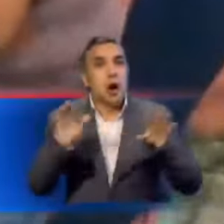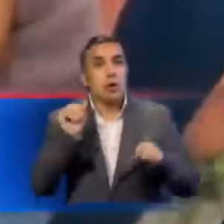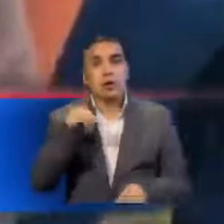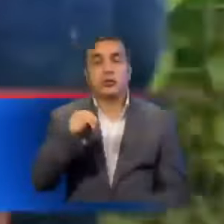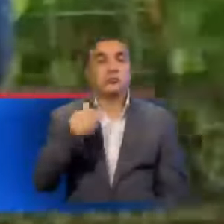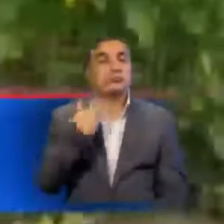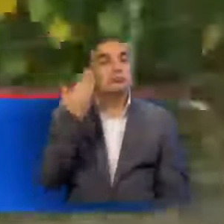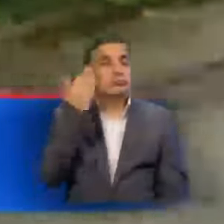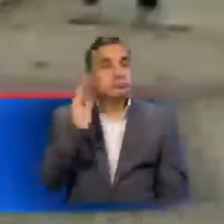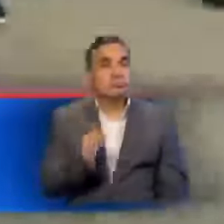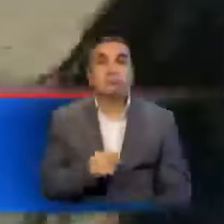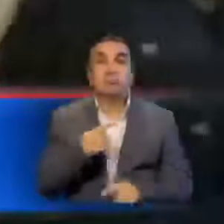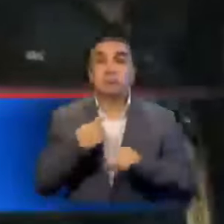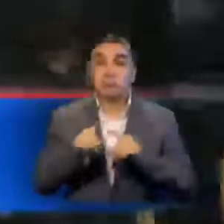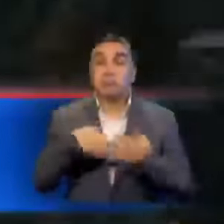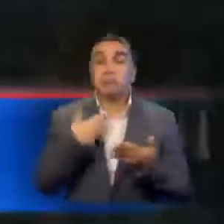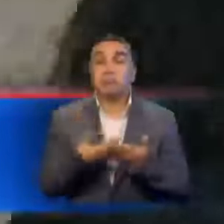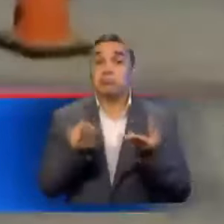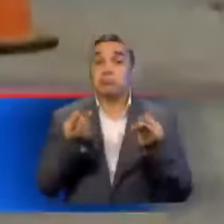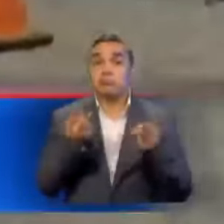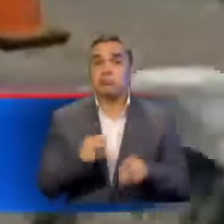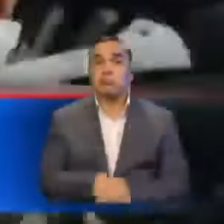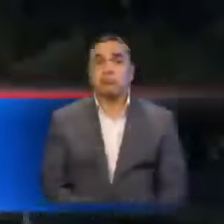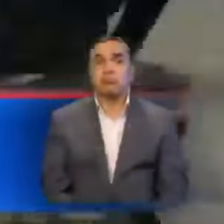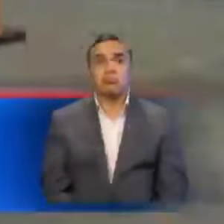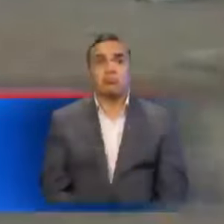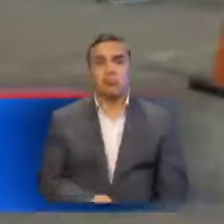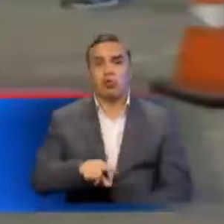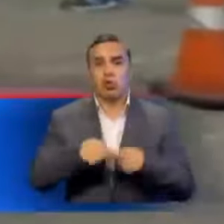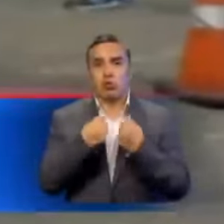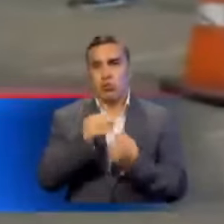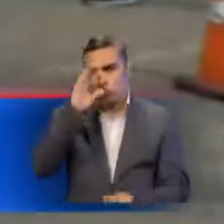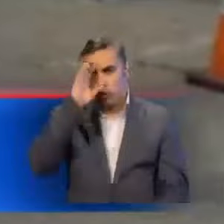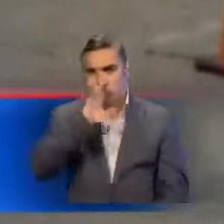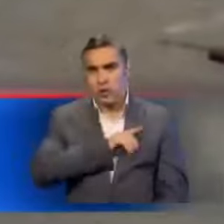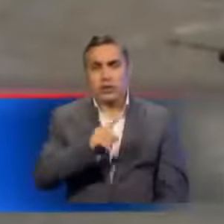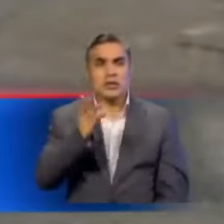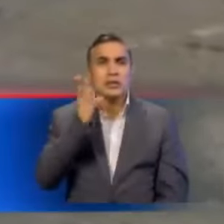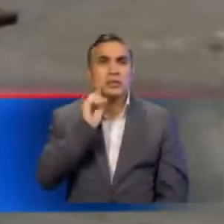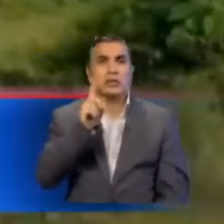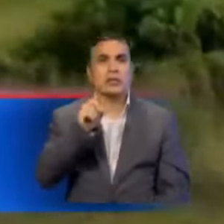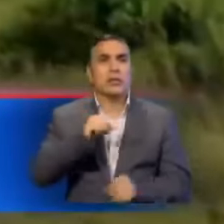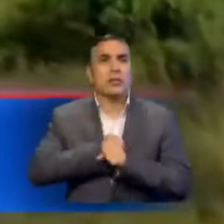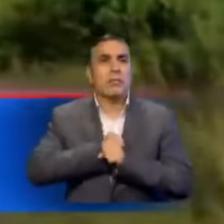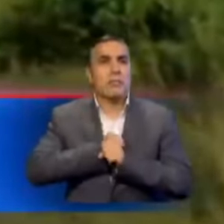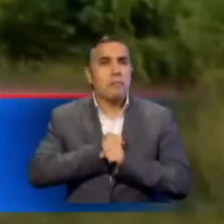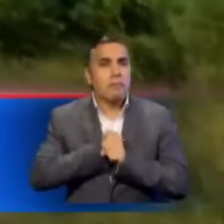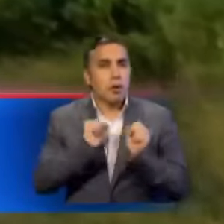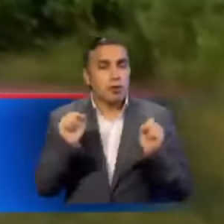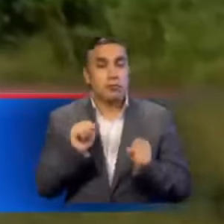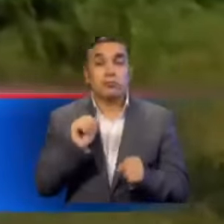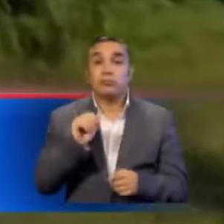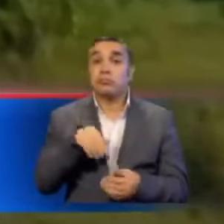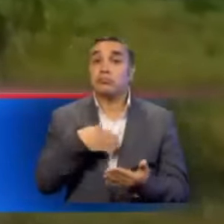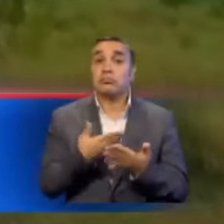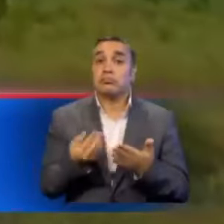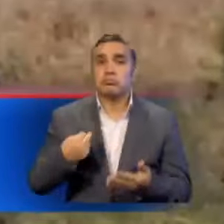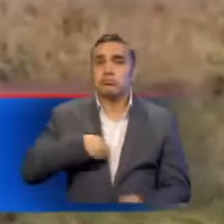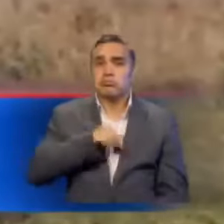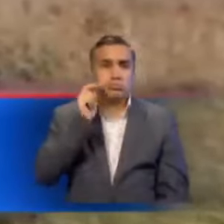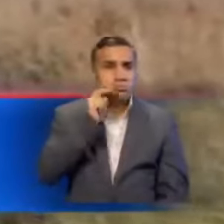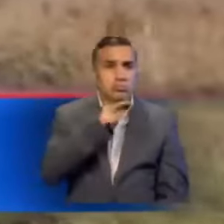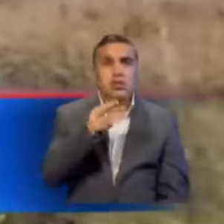unidad carcelaria, pero vino también un contingente policial especializado en explosivos. Ahora acá lo que vemos es